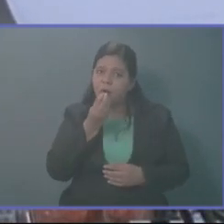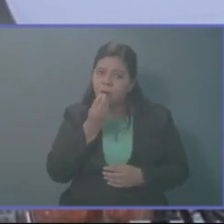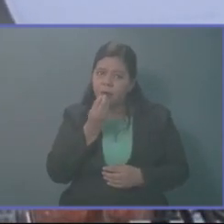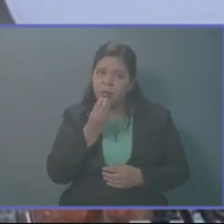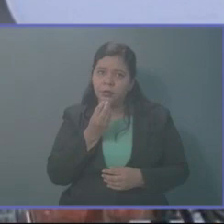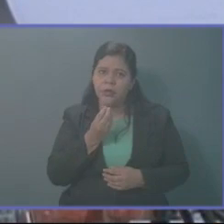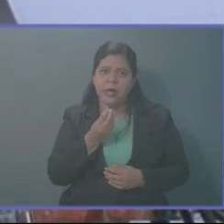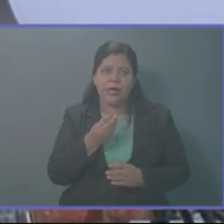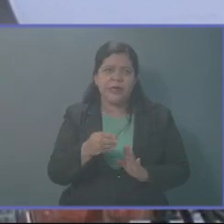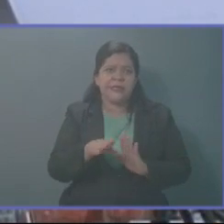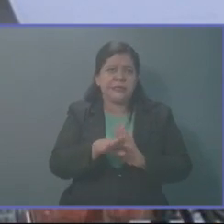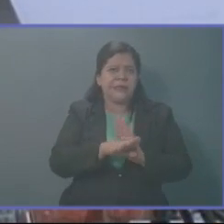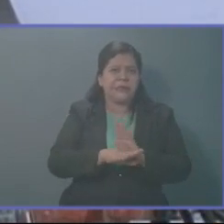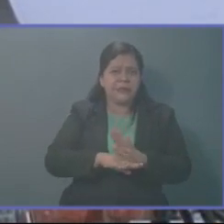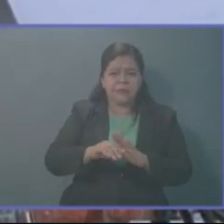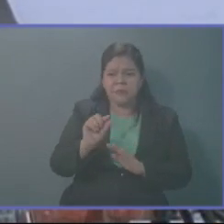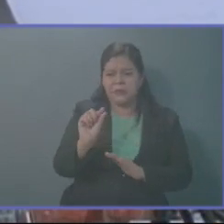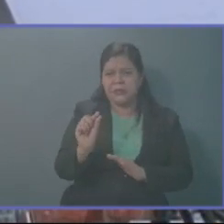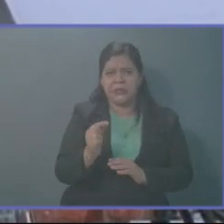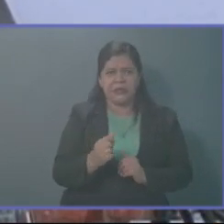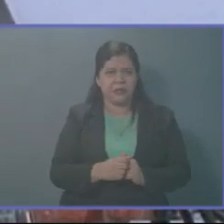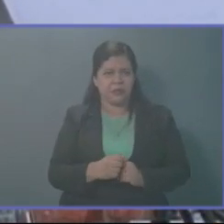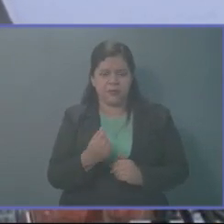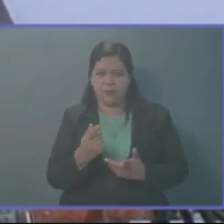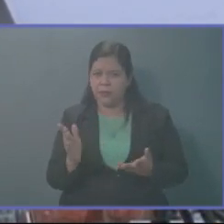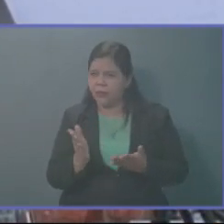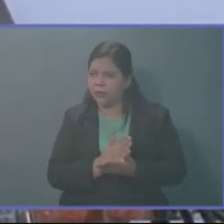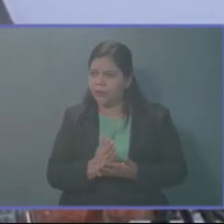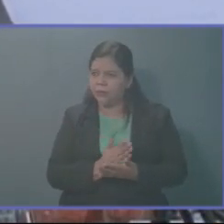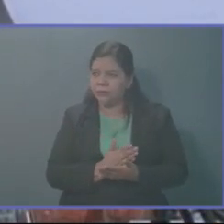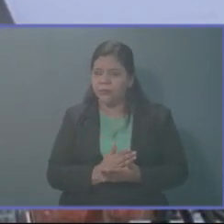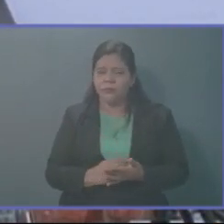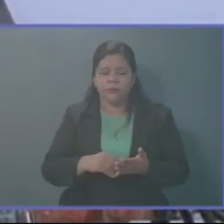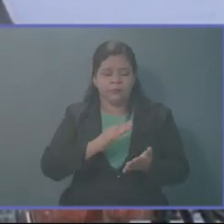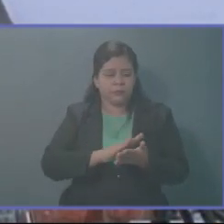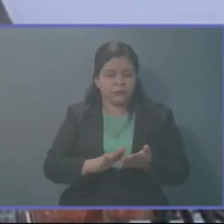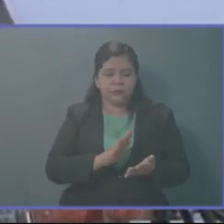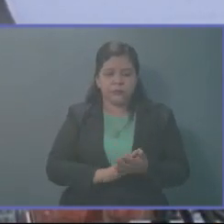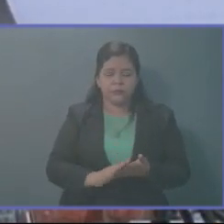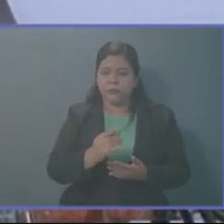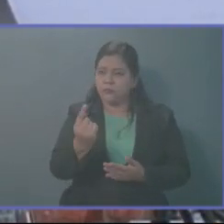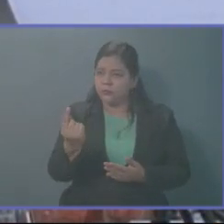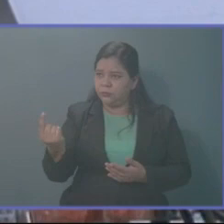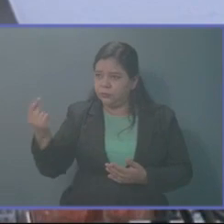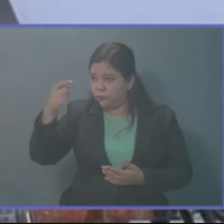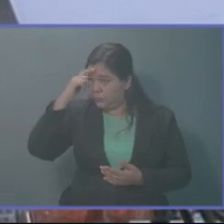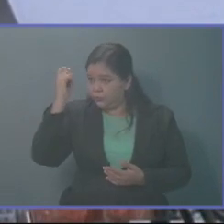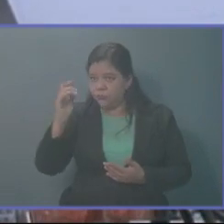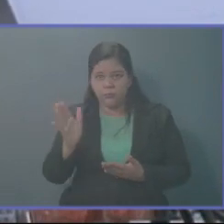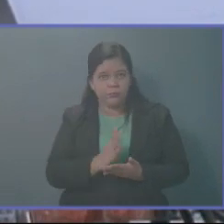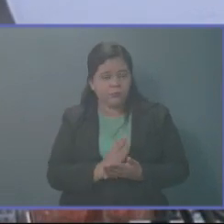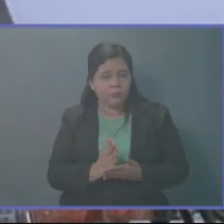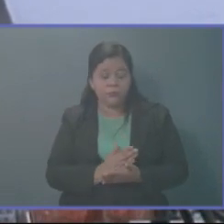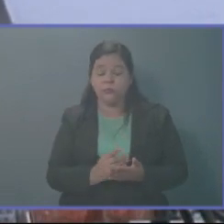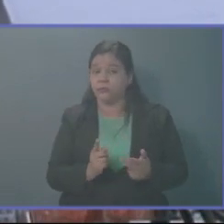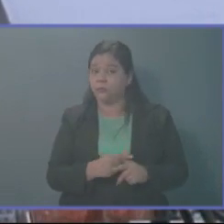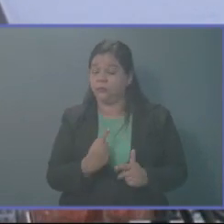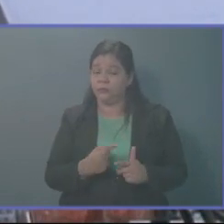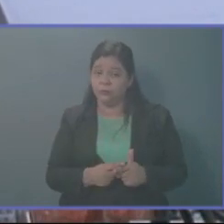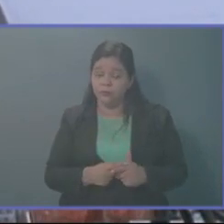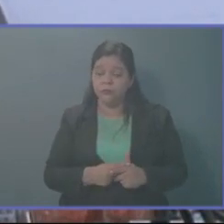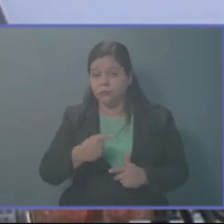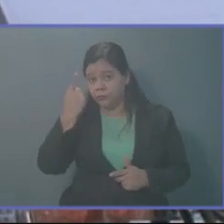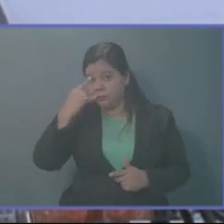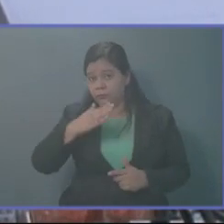al mínimo, solo no sacan, pero ni siquiera para el pago de los empleados. Entonces, para